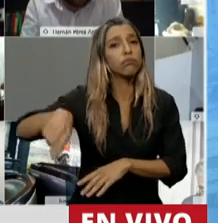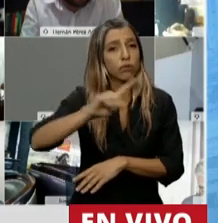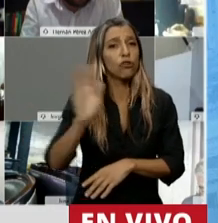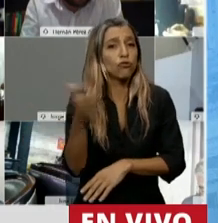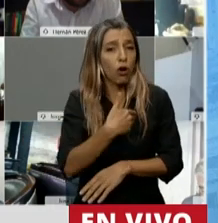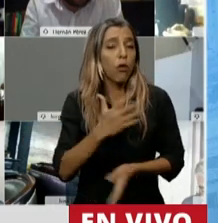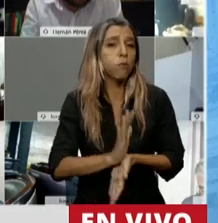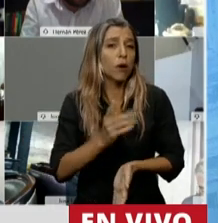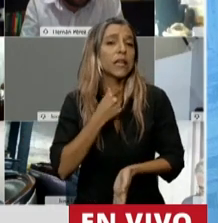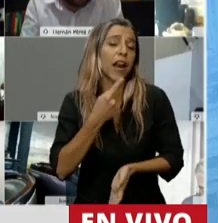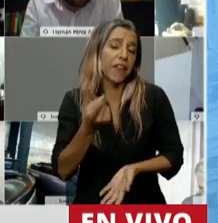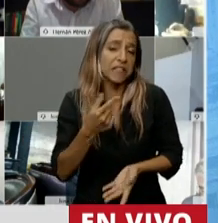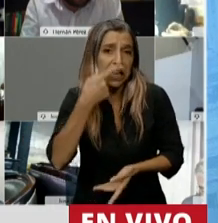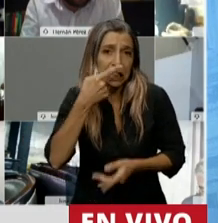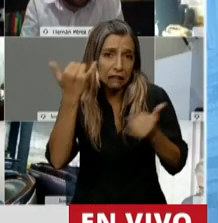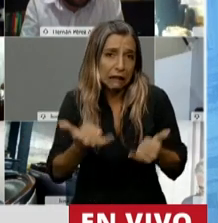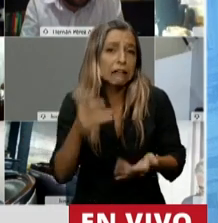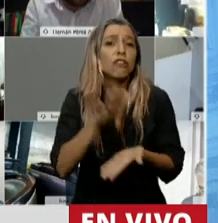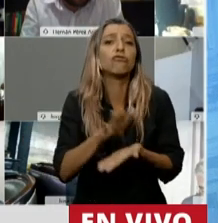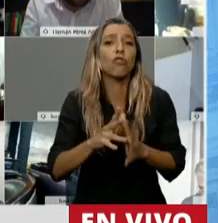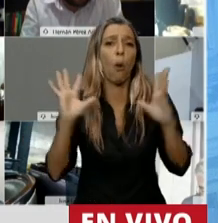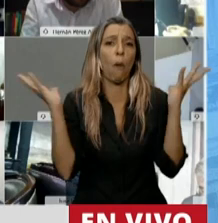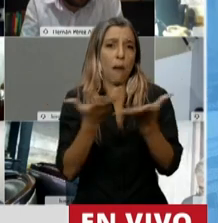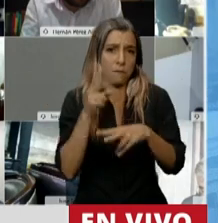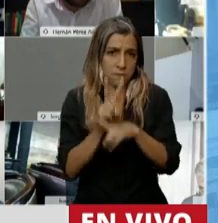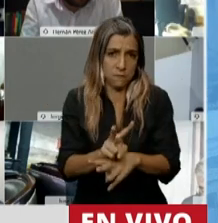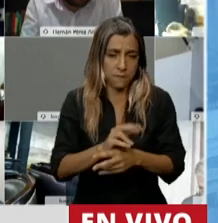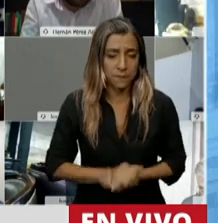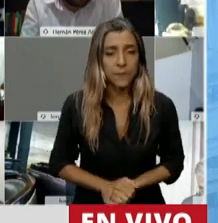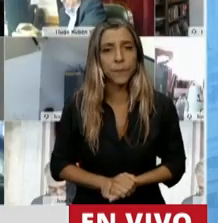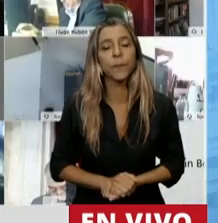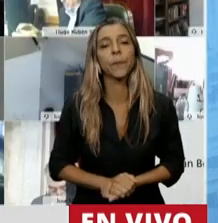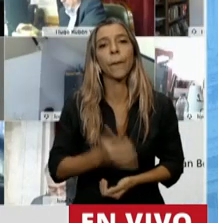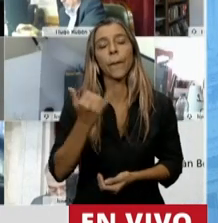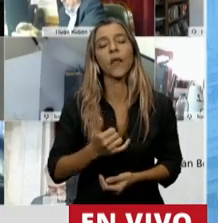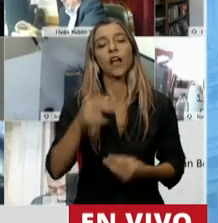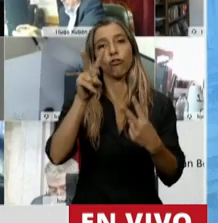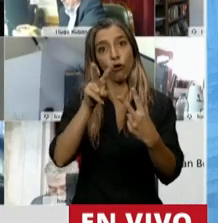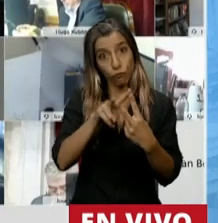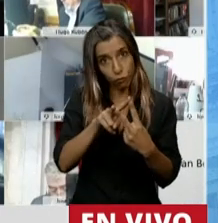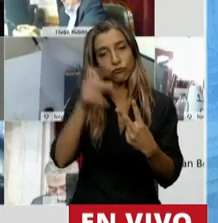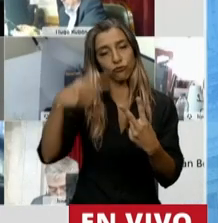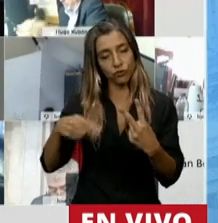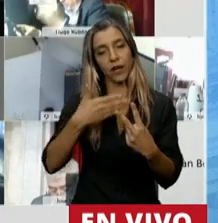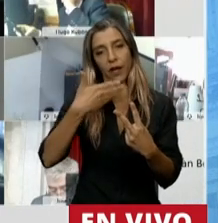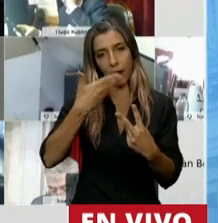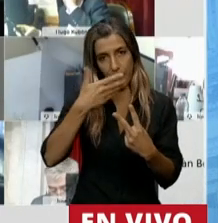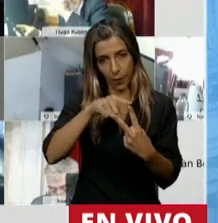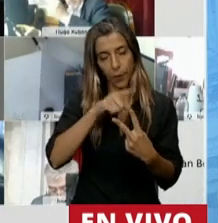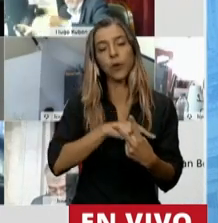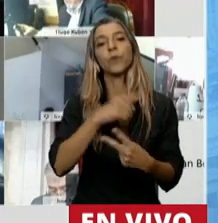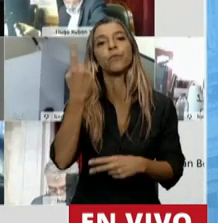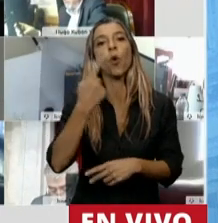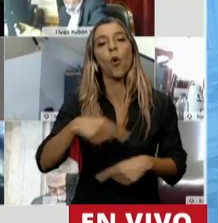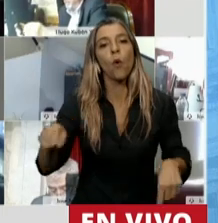parece a mí, y quería destacarlo. Hay dos elementos globales para contextualizar este debate. Un problema puntual